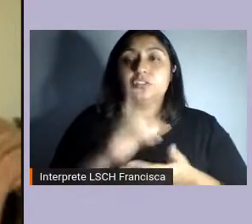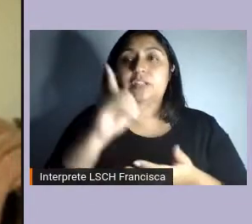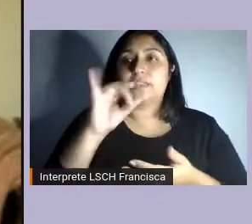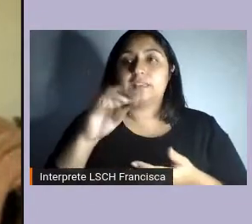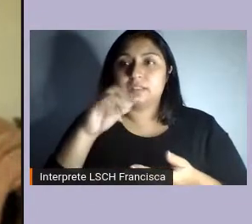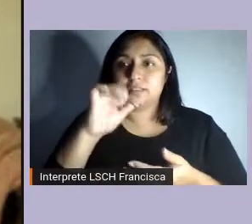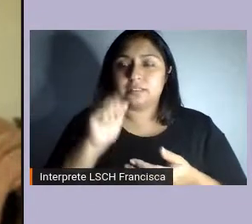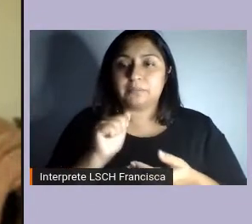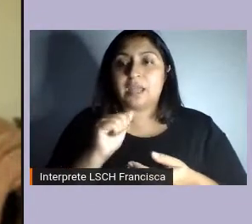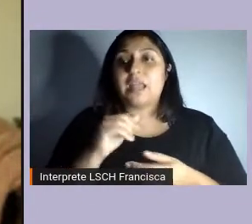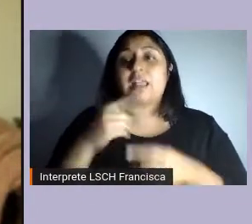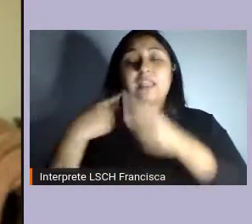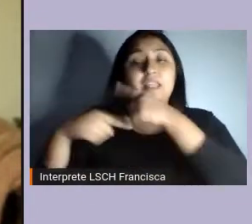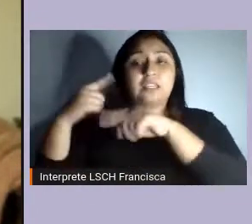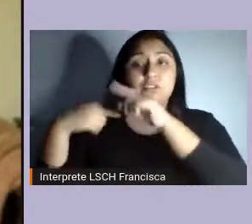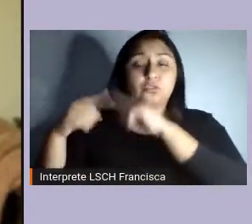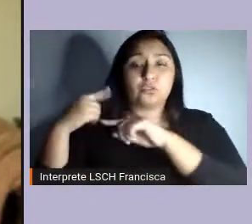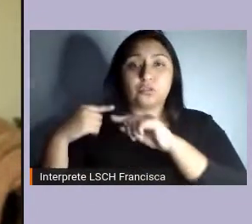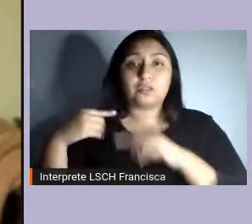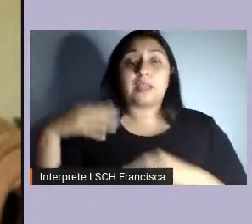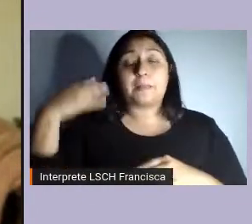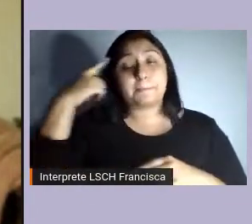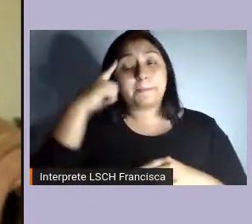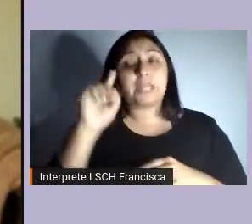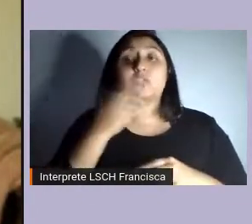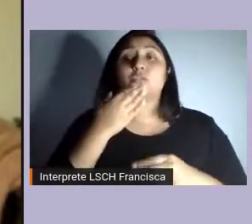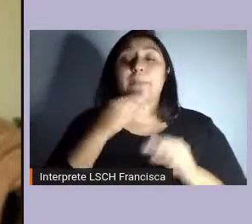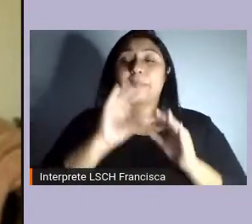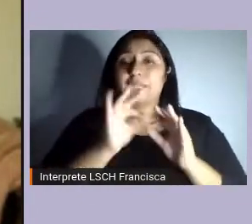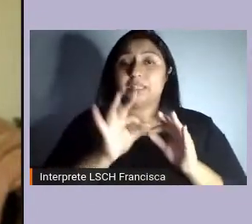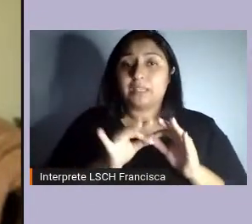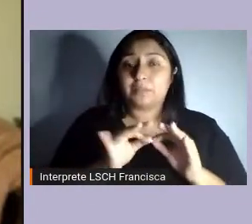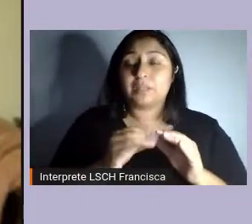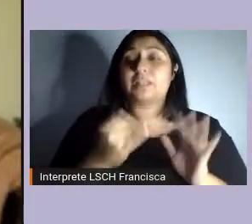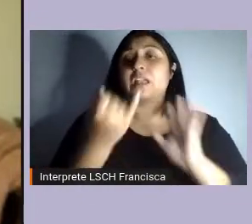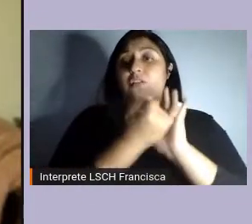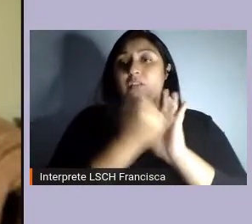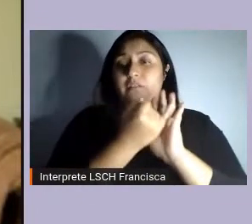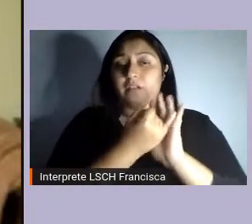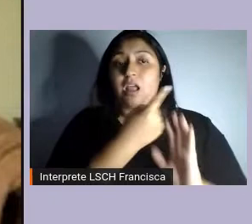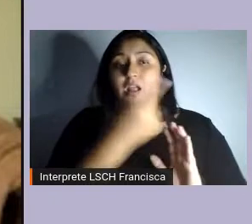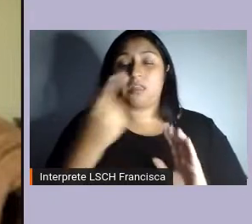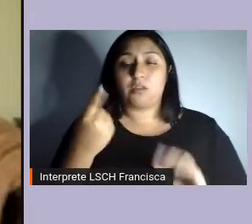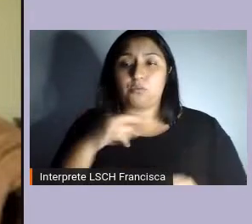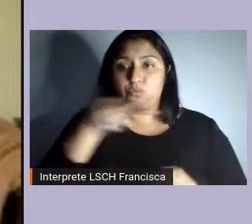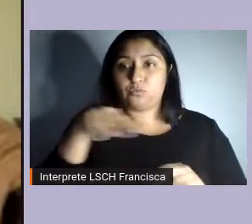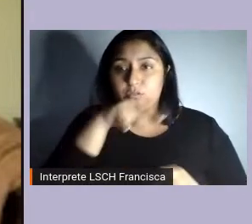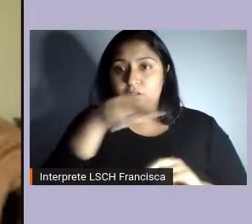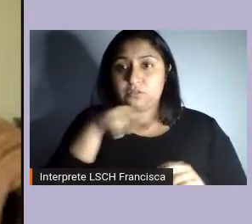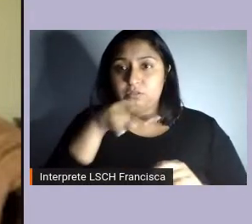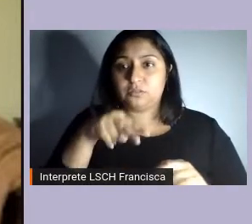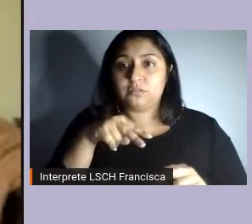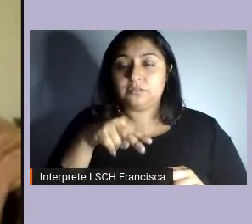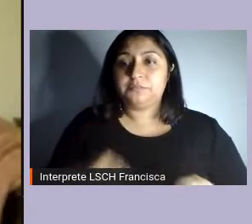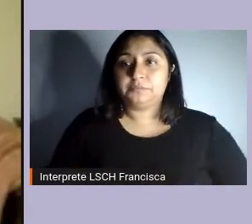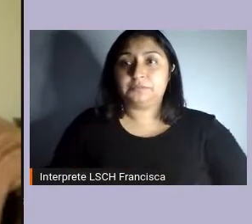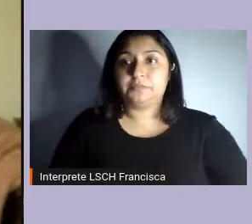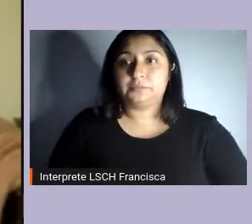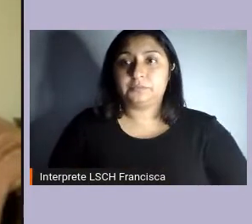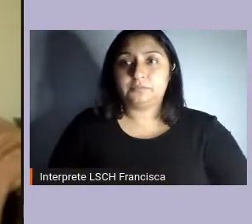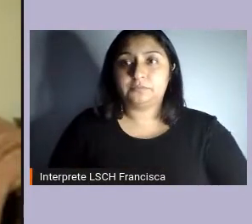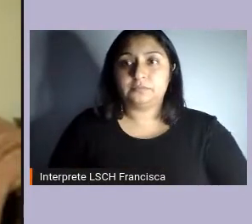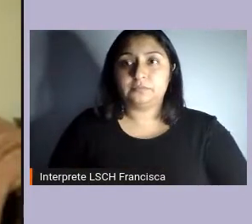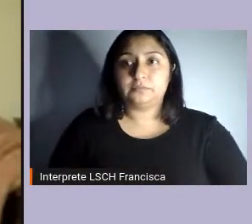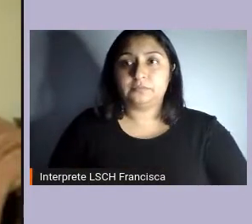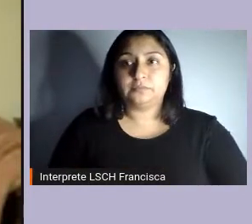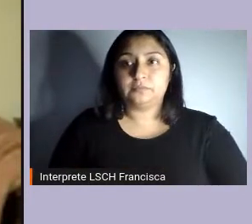pero fundamentalmente también interpreta o nos identifica a cada uno de nosotros de contar nuestras historias. Importancia de contar